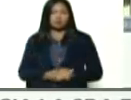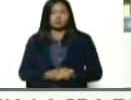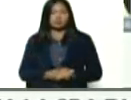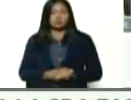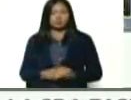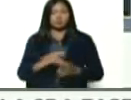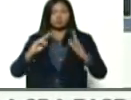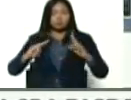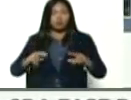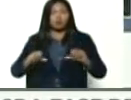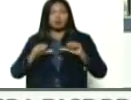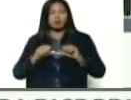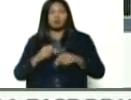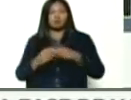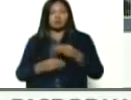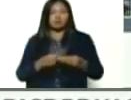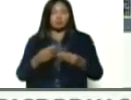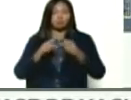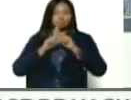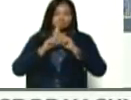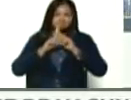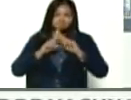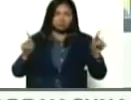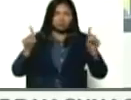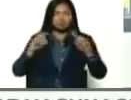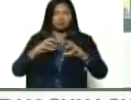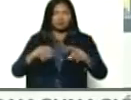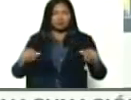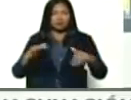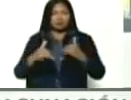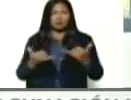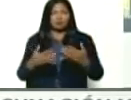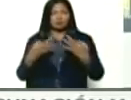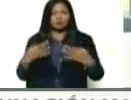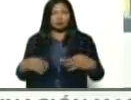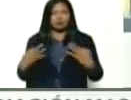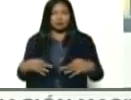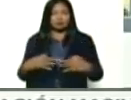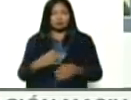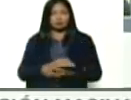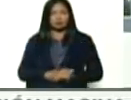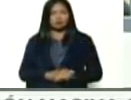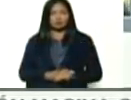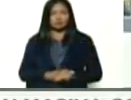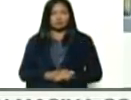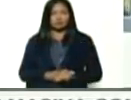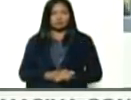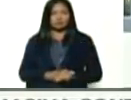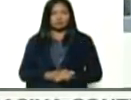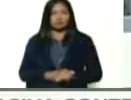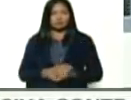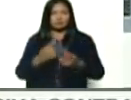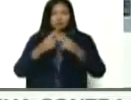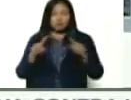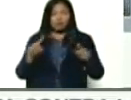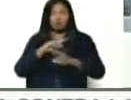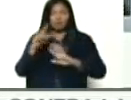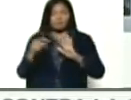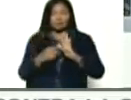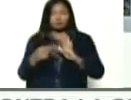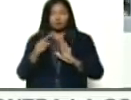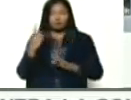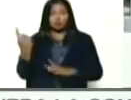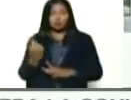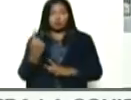ser humano quedó divorciado de la tierra de la naturaleza divorciado quizás el único